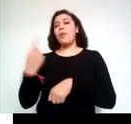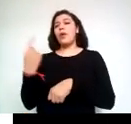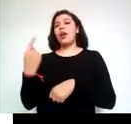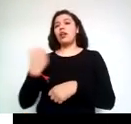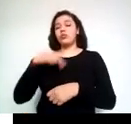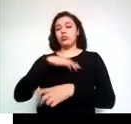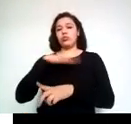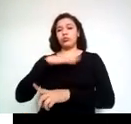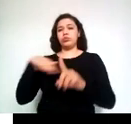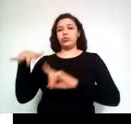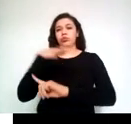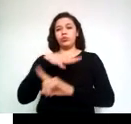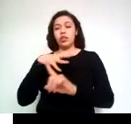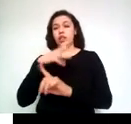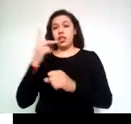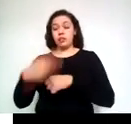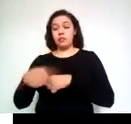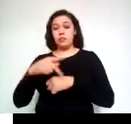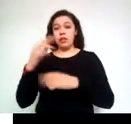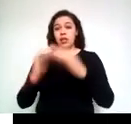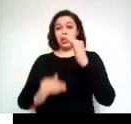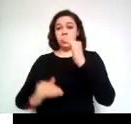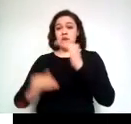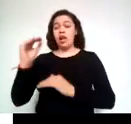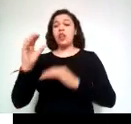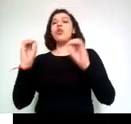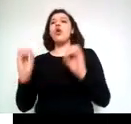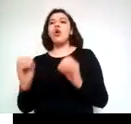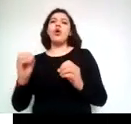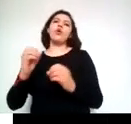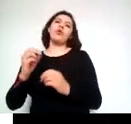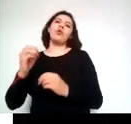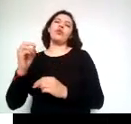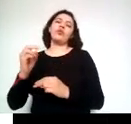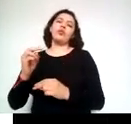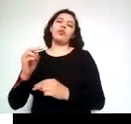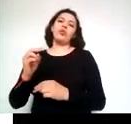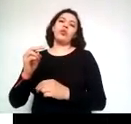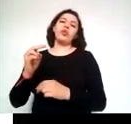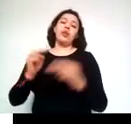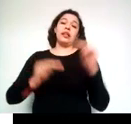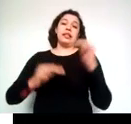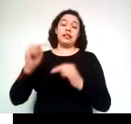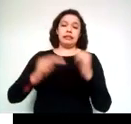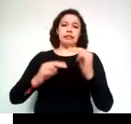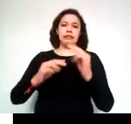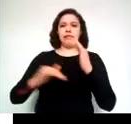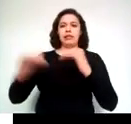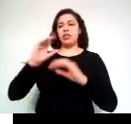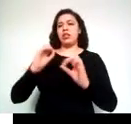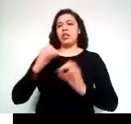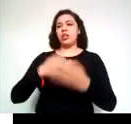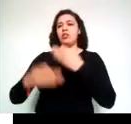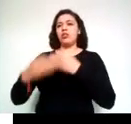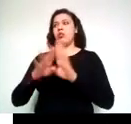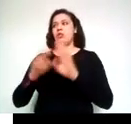entorno organizacional de riesgo alto o porque tenemos un riesgo alto a nivel compañía y todos los focos rojos están prendidos, nos